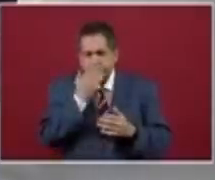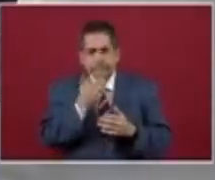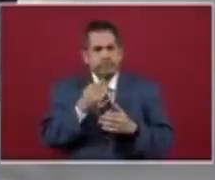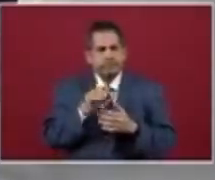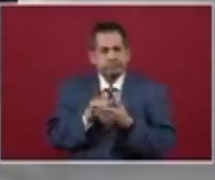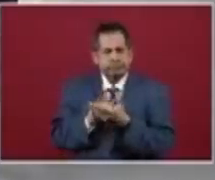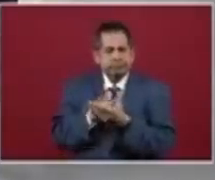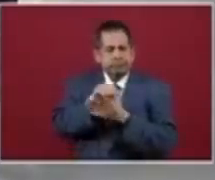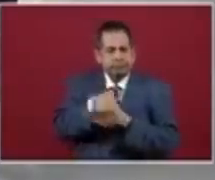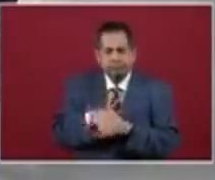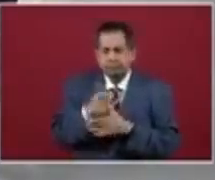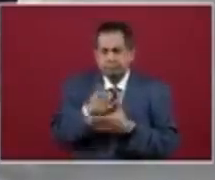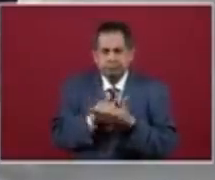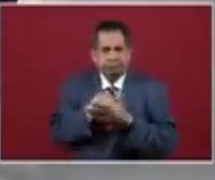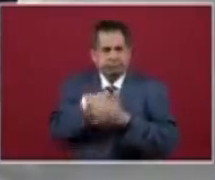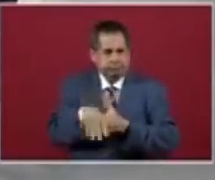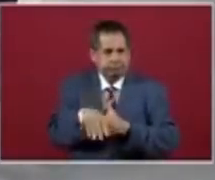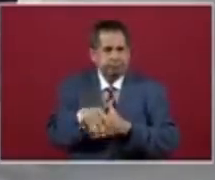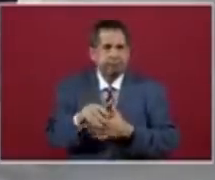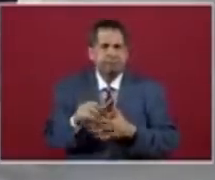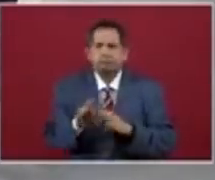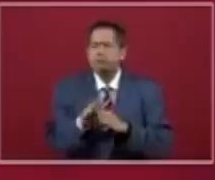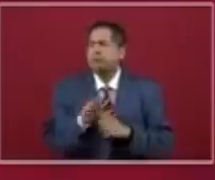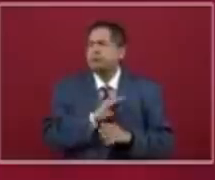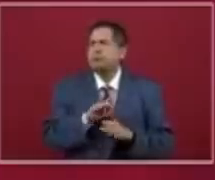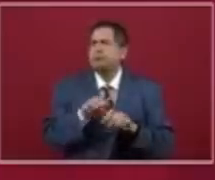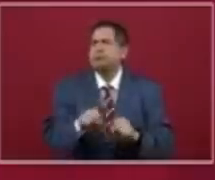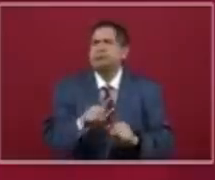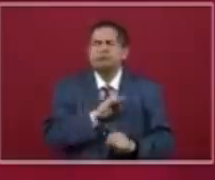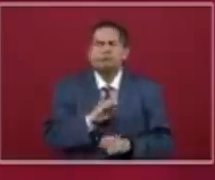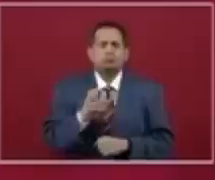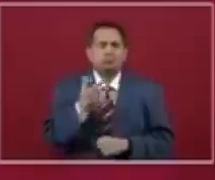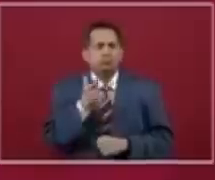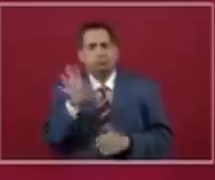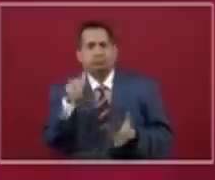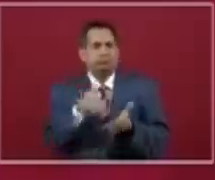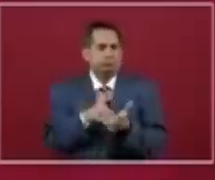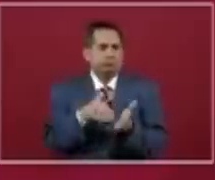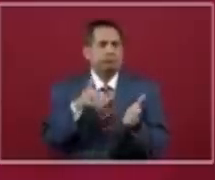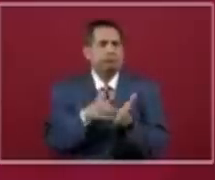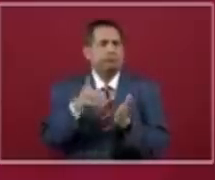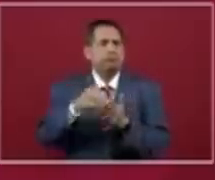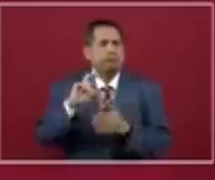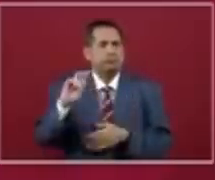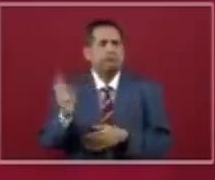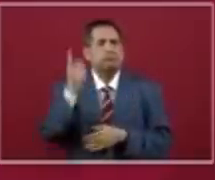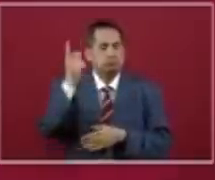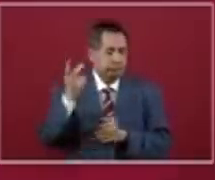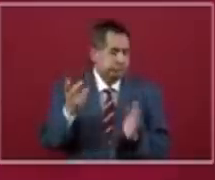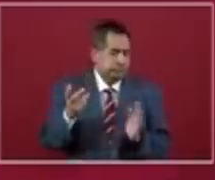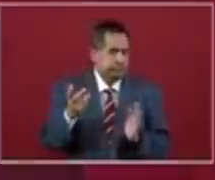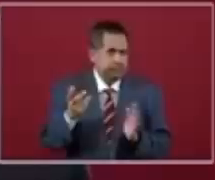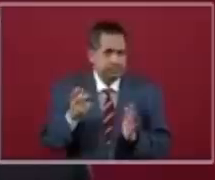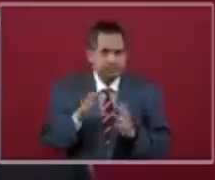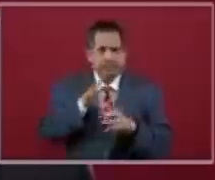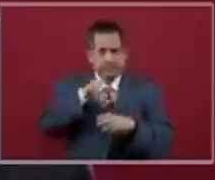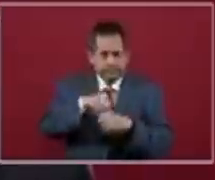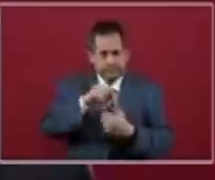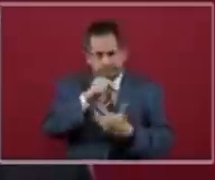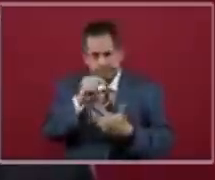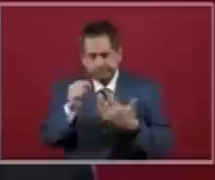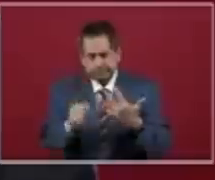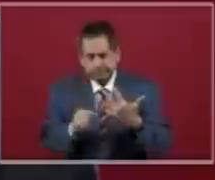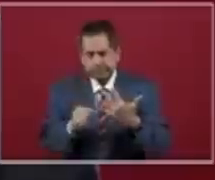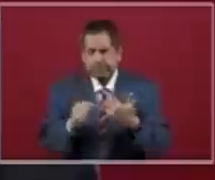inversión de alrededor de 10 mil millones de dólares, que incluye